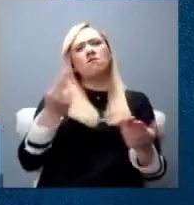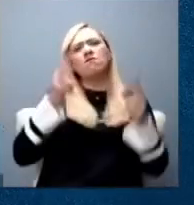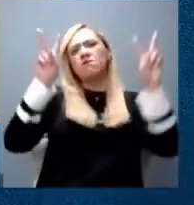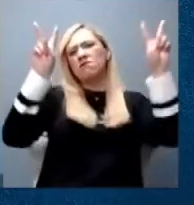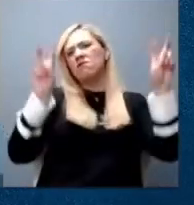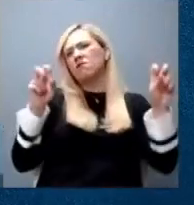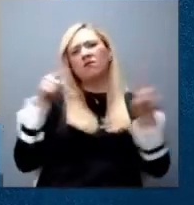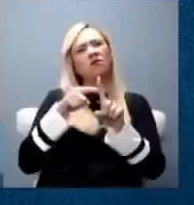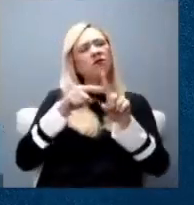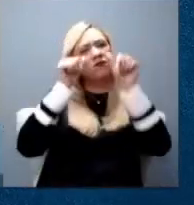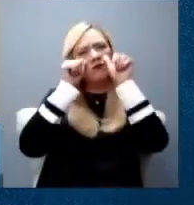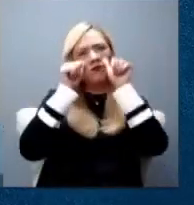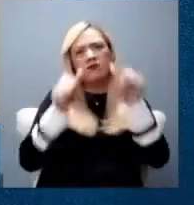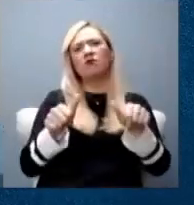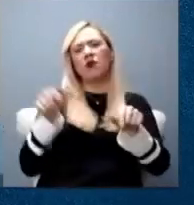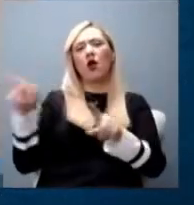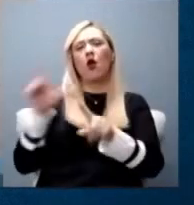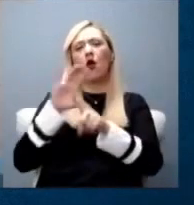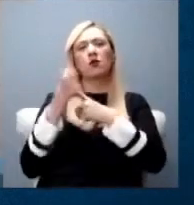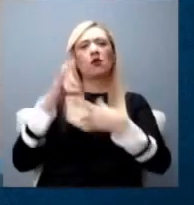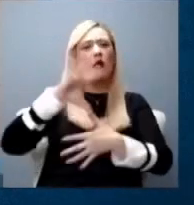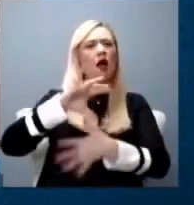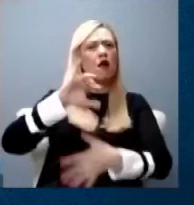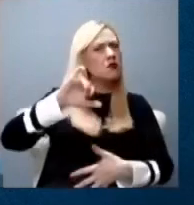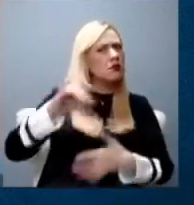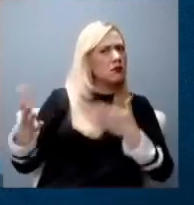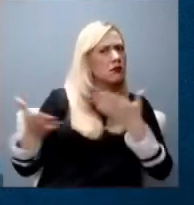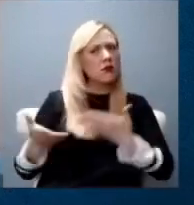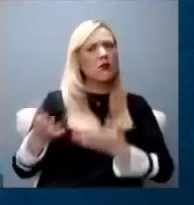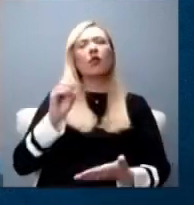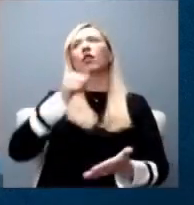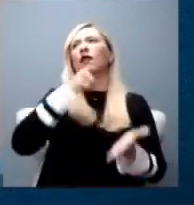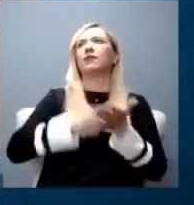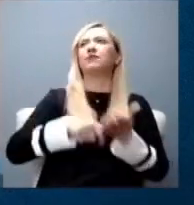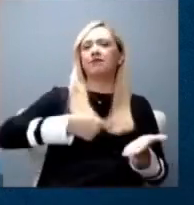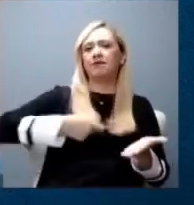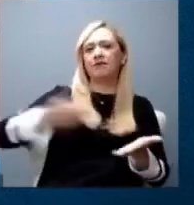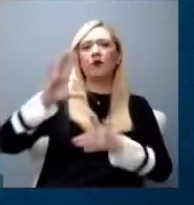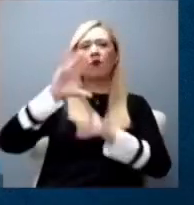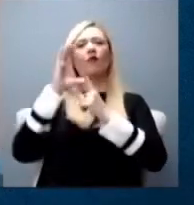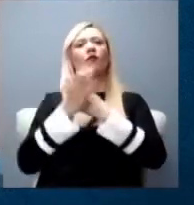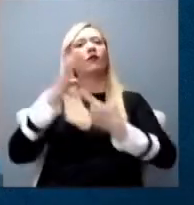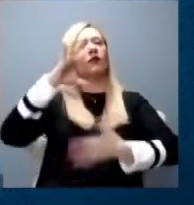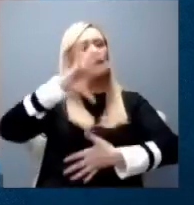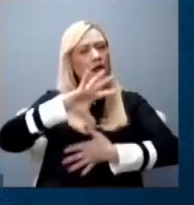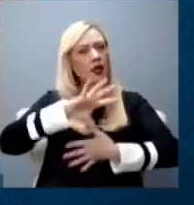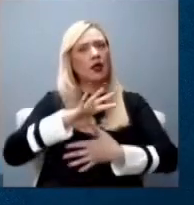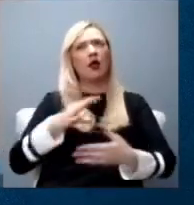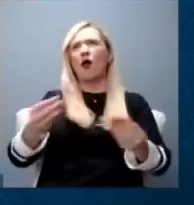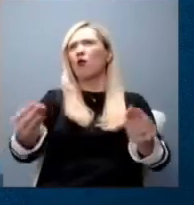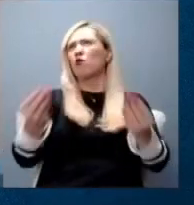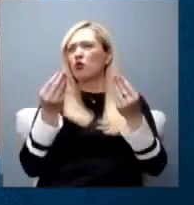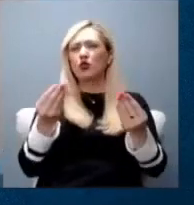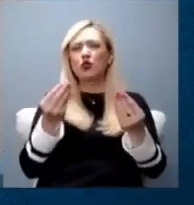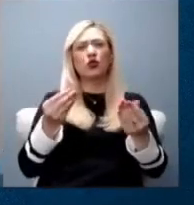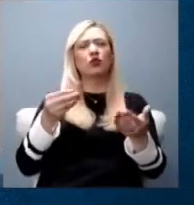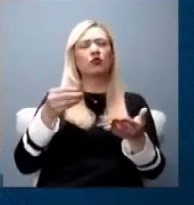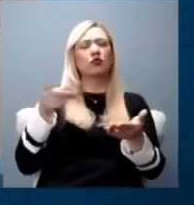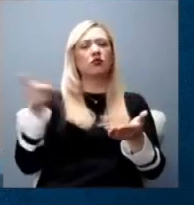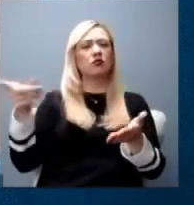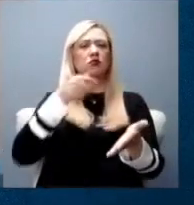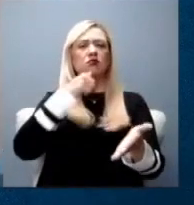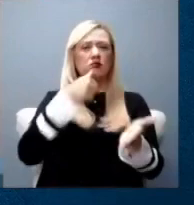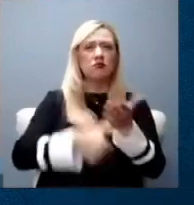para ser escuchadas frente a la Comisión Interamericana. Pueden enviar cartas a la Comisión Interamericana. Muchos de los pronunciamientos que emite la Comisión